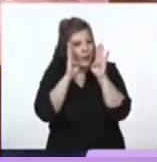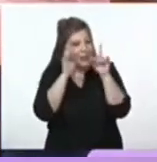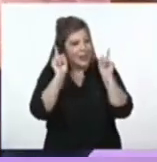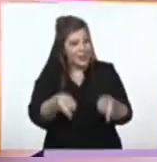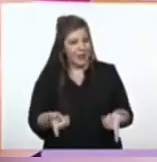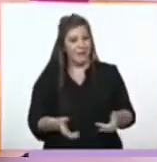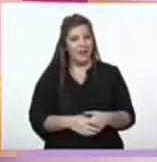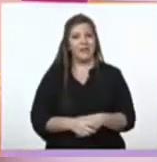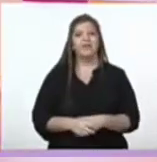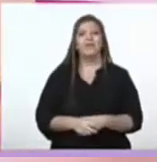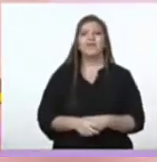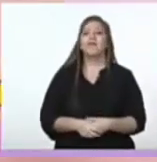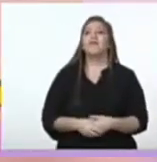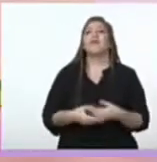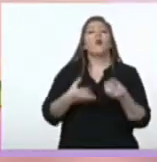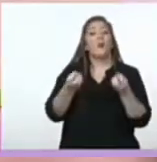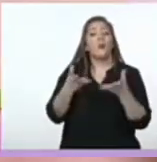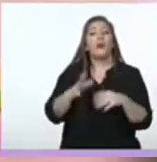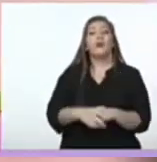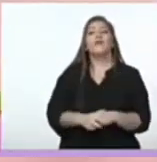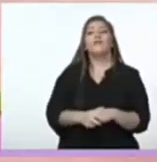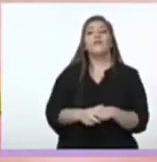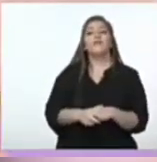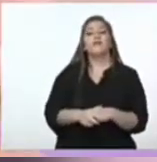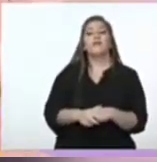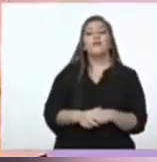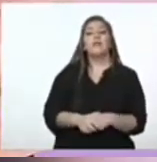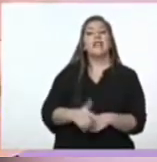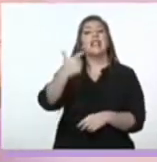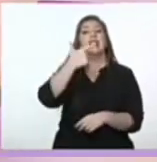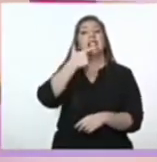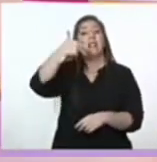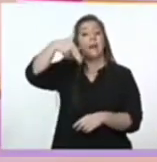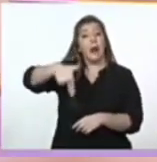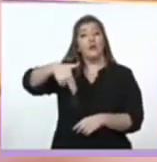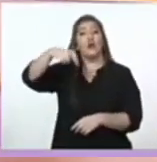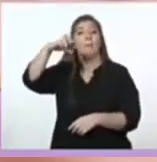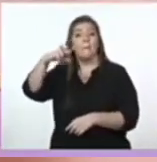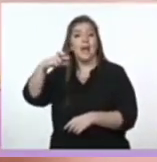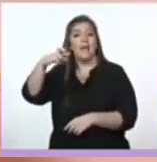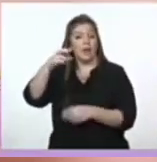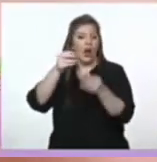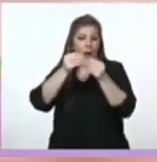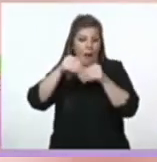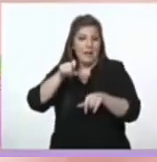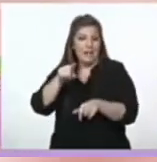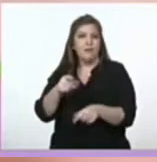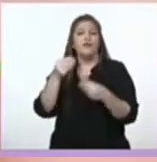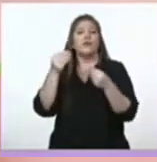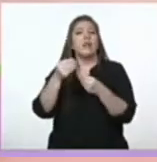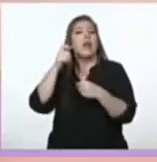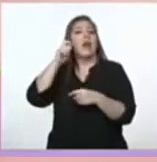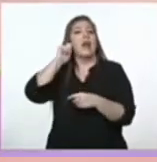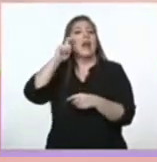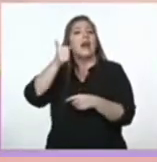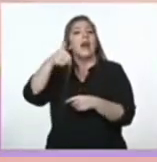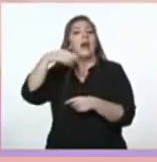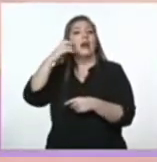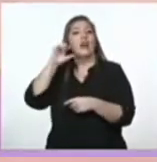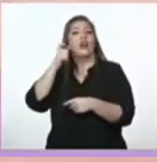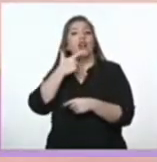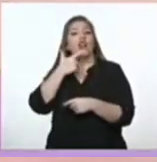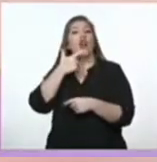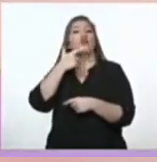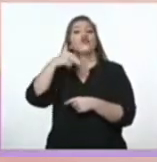cual. Bueno, el sistema nervioso periférico, empezamos por ahí, va a estar formado por los ganglios nerviosos y por los